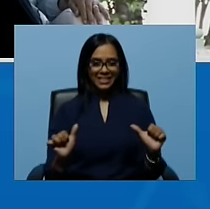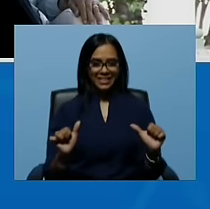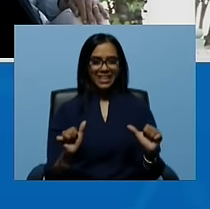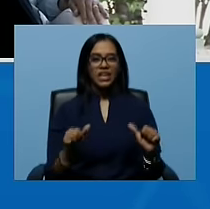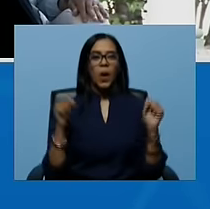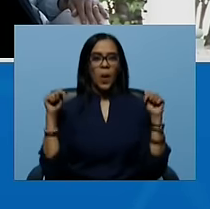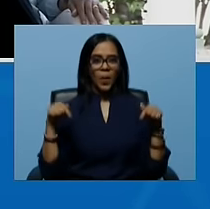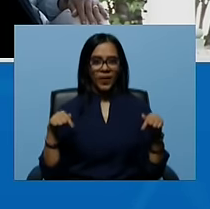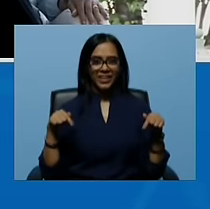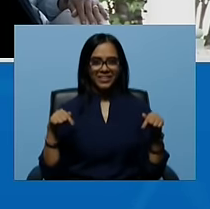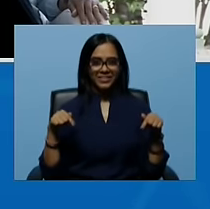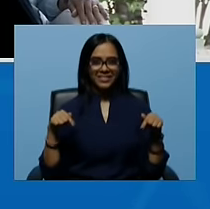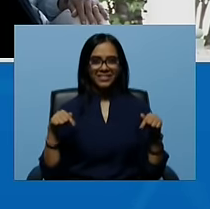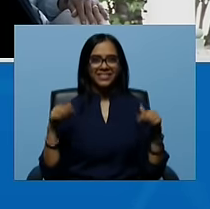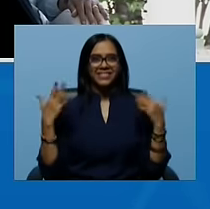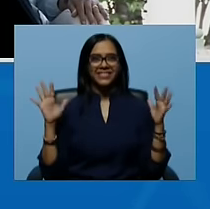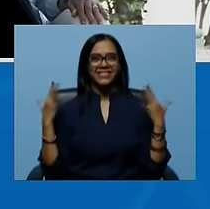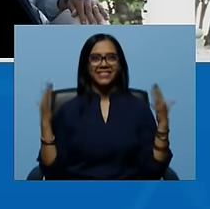artesanas hoy.